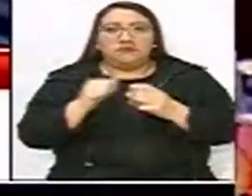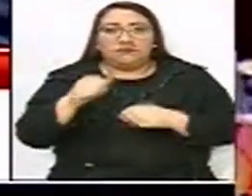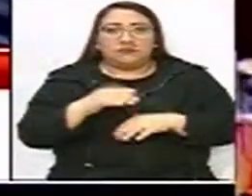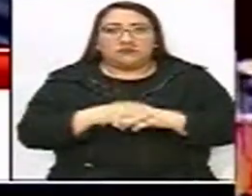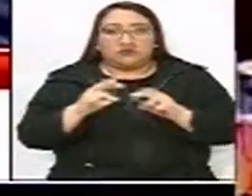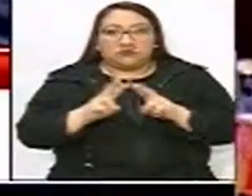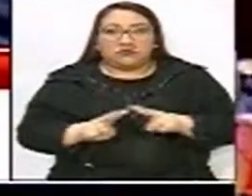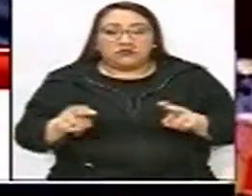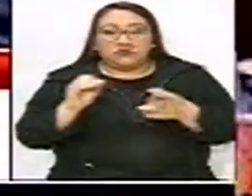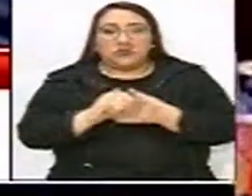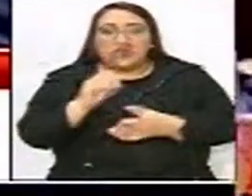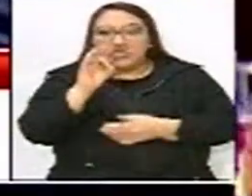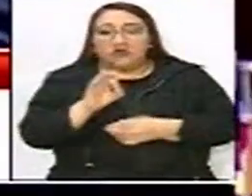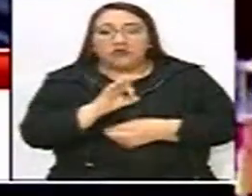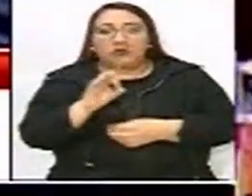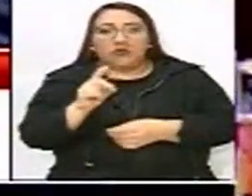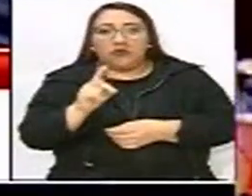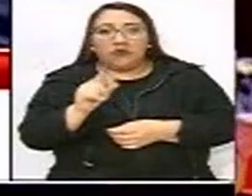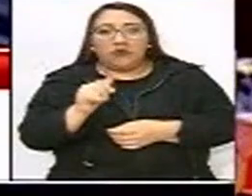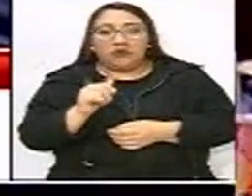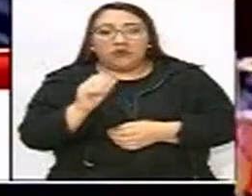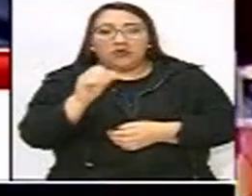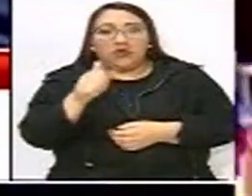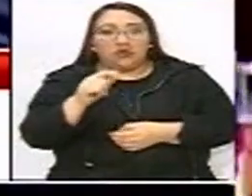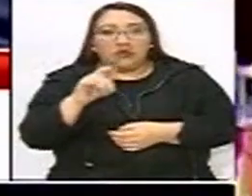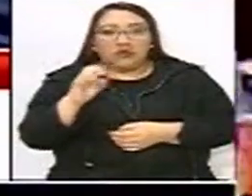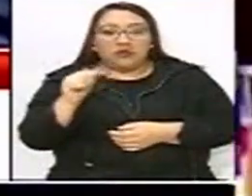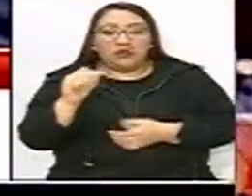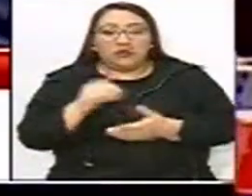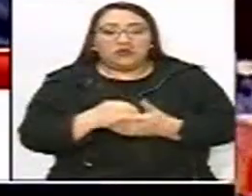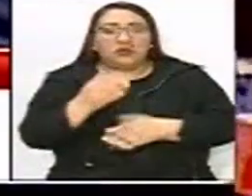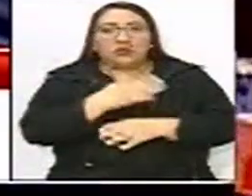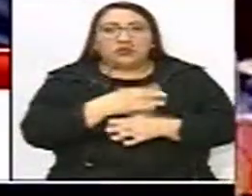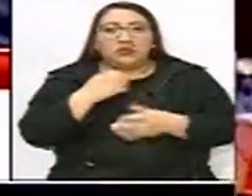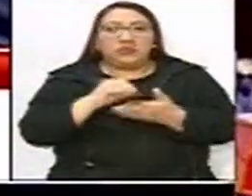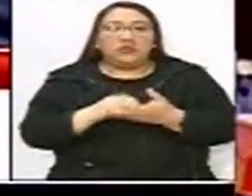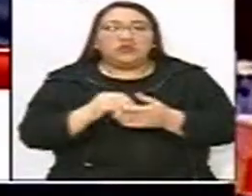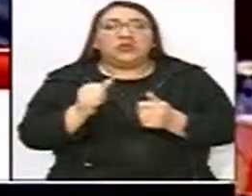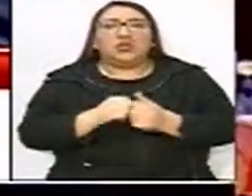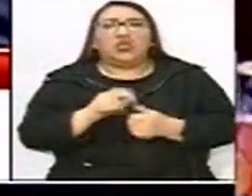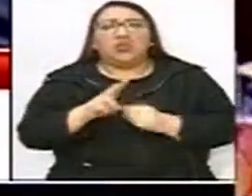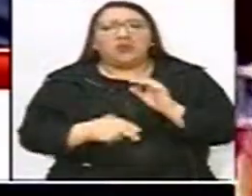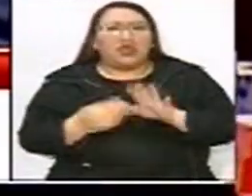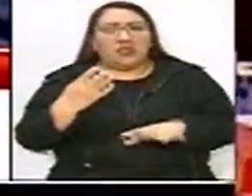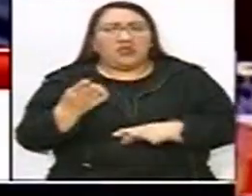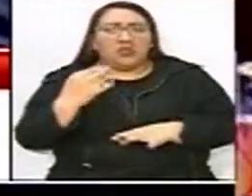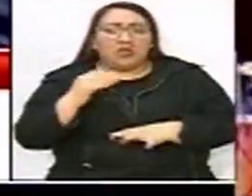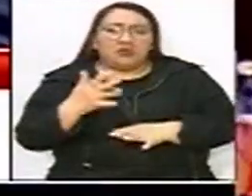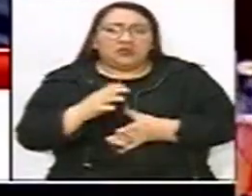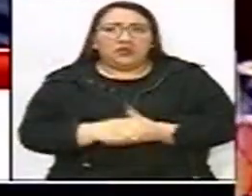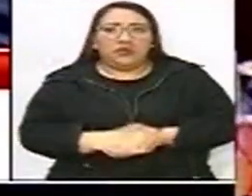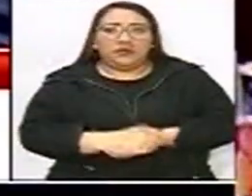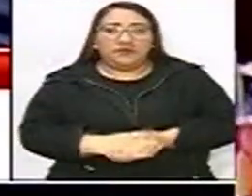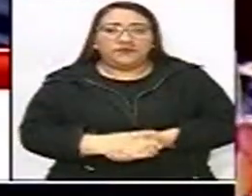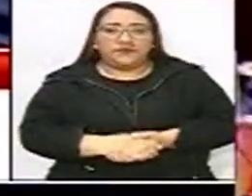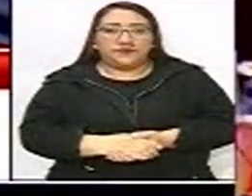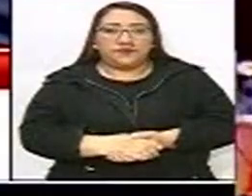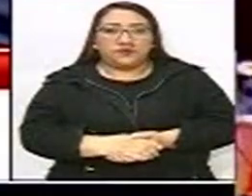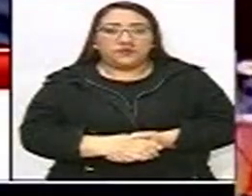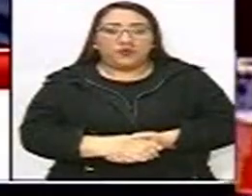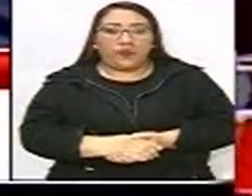la validación o no de una acta que hay celebrada en el 2014 aproximadamente,